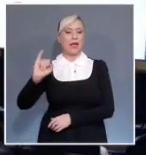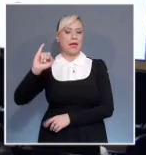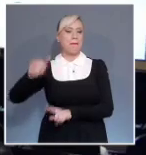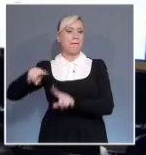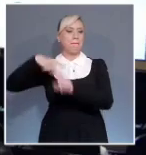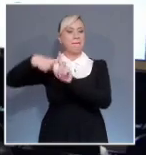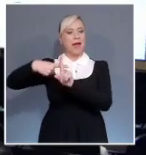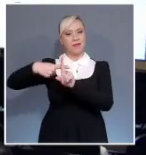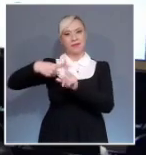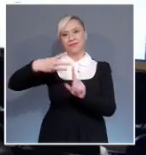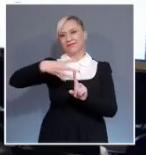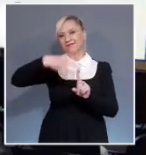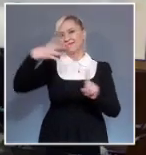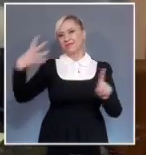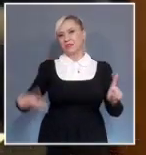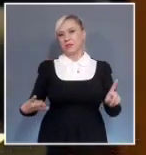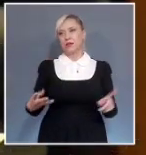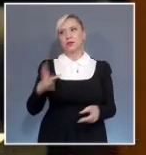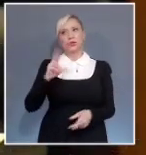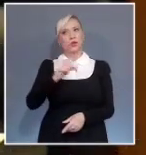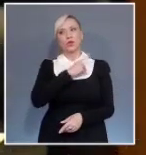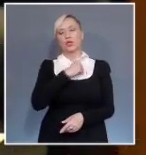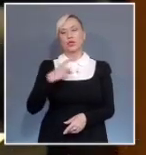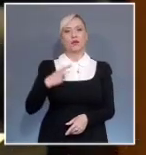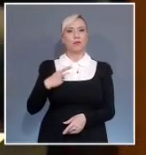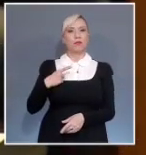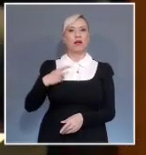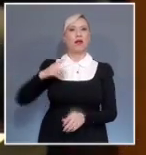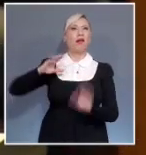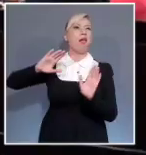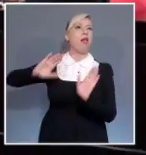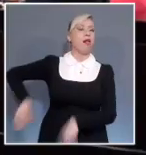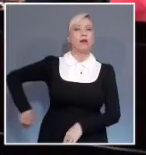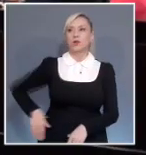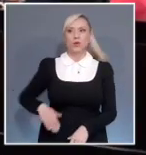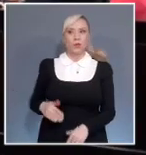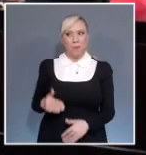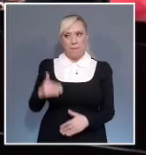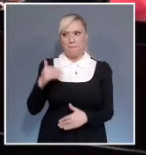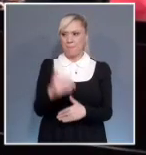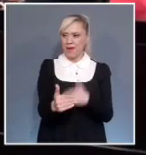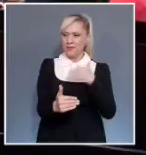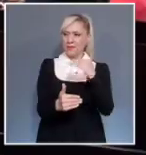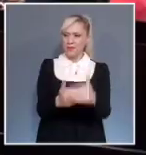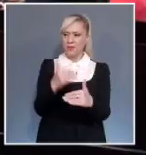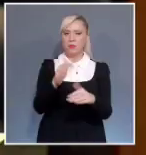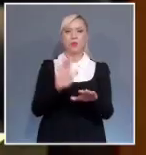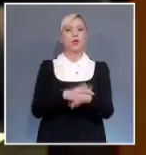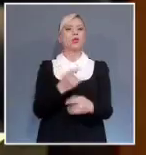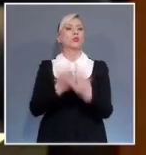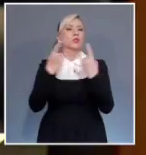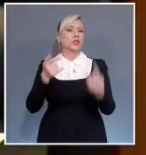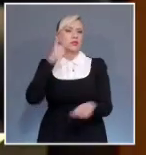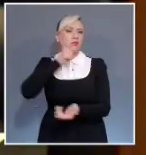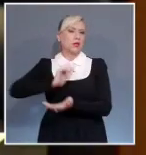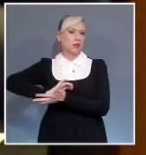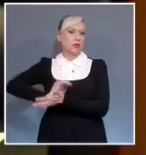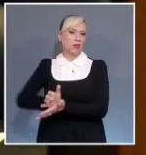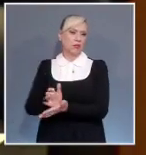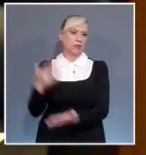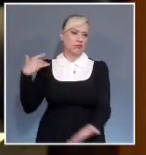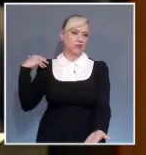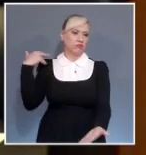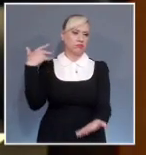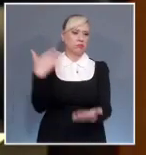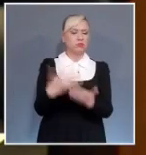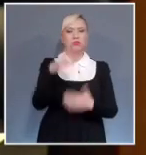han alcanzado a favor de las personas que integran esta comunidad que ha sido históricamente discriminada. Hemos tenido aliados a lo largo de